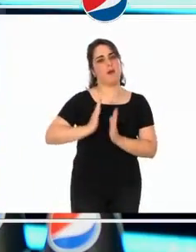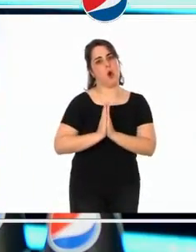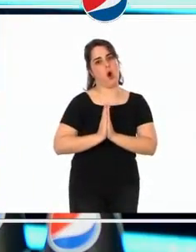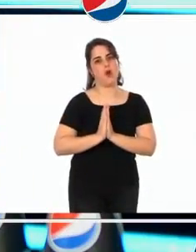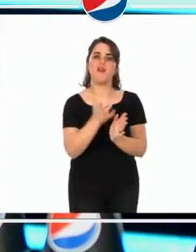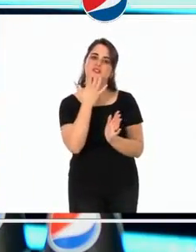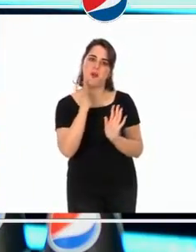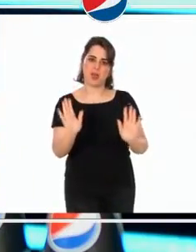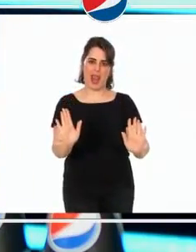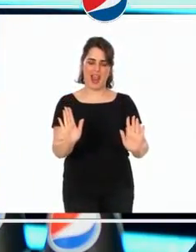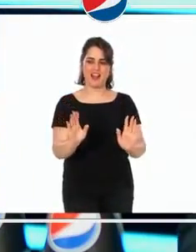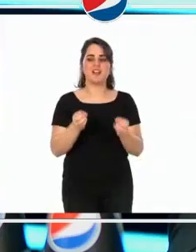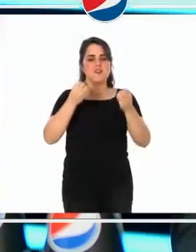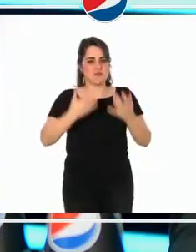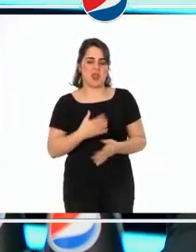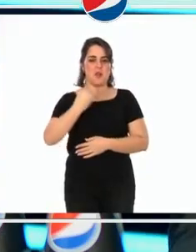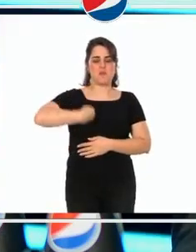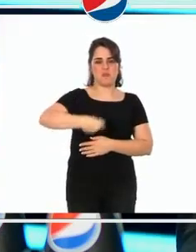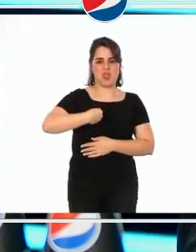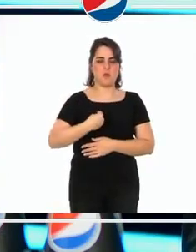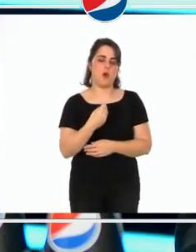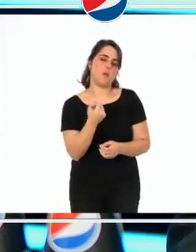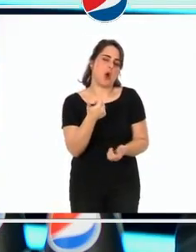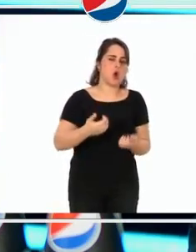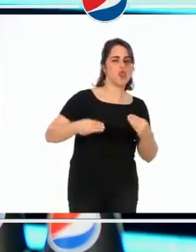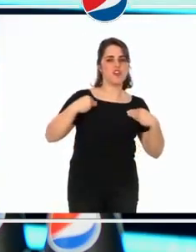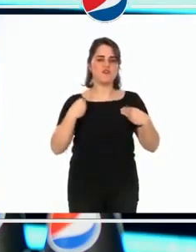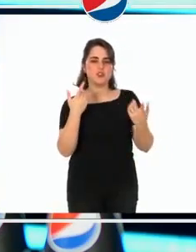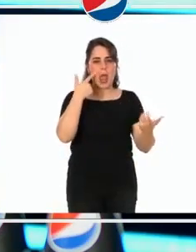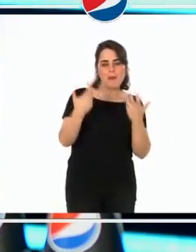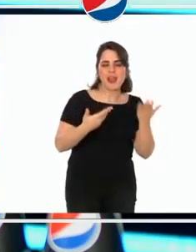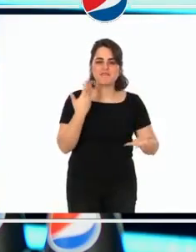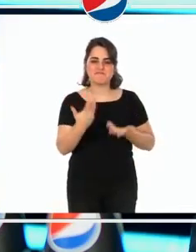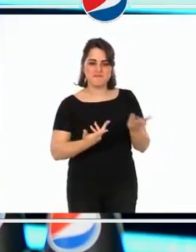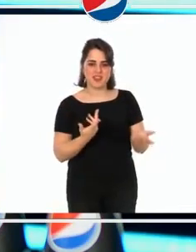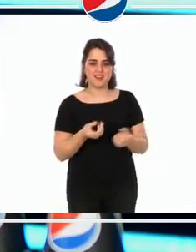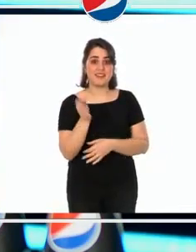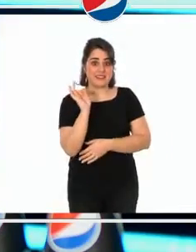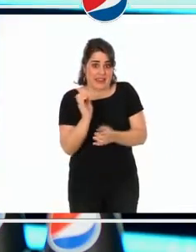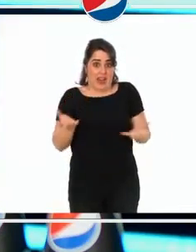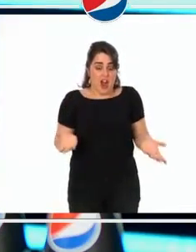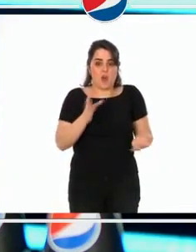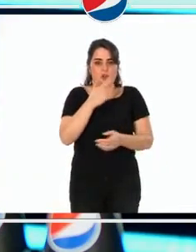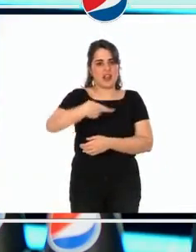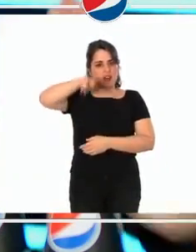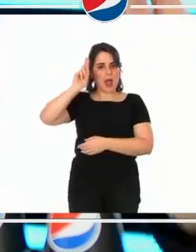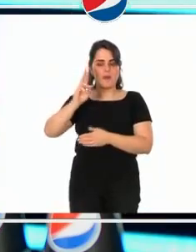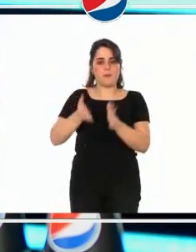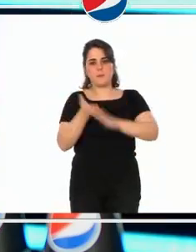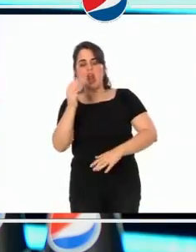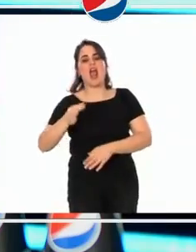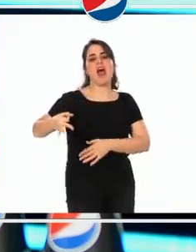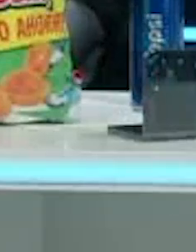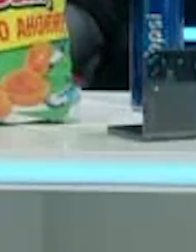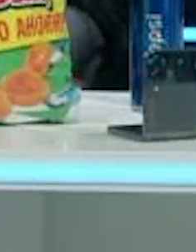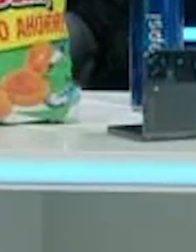pero bueno, por también que ellos disfruten un poquito de la. Se ha ido la nieve. He visto. Claro, es que. Remese de Andorra. Sí, sí, sí. Igual se queda allí, cuidado.